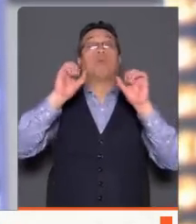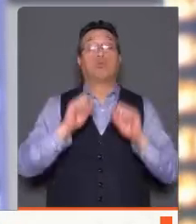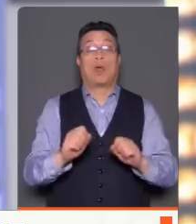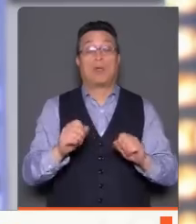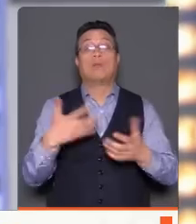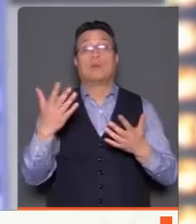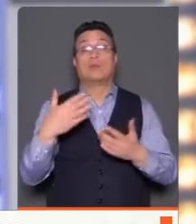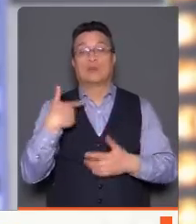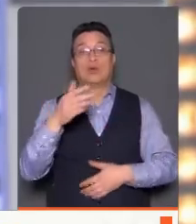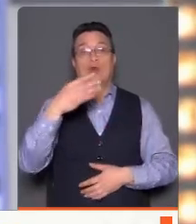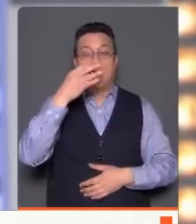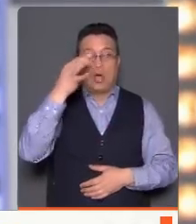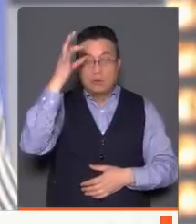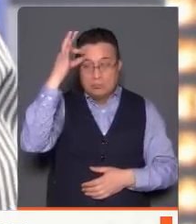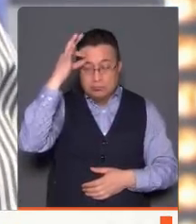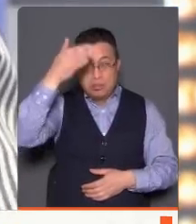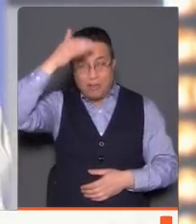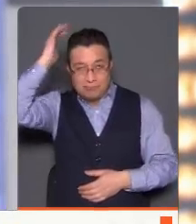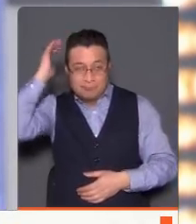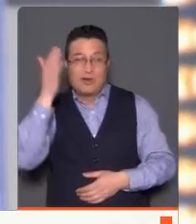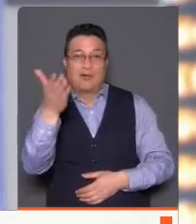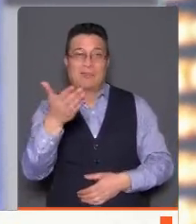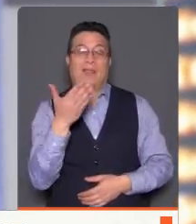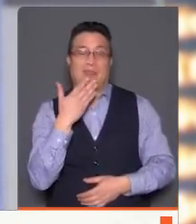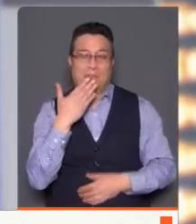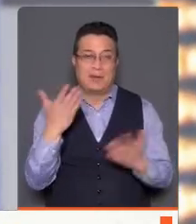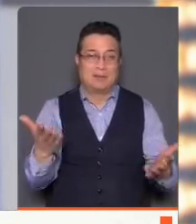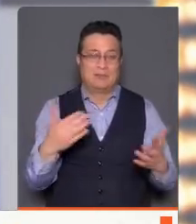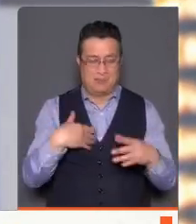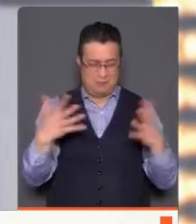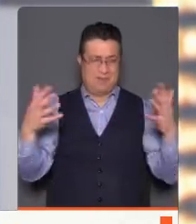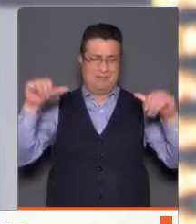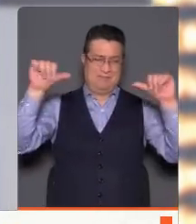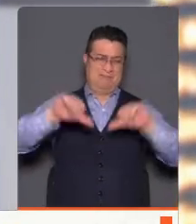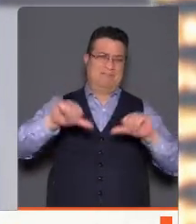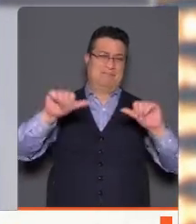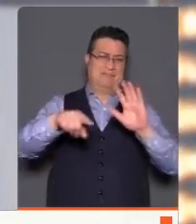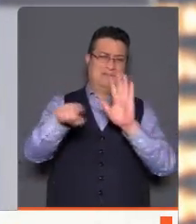famoso Rojas Bade. Situaciones que son totalmente anómalas